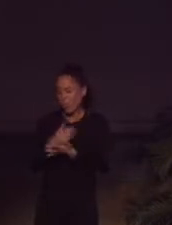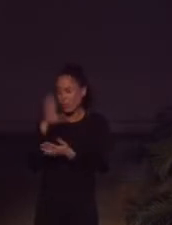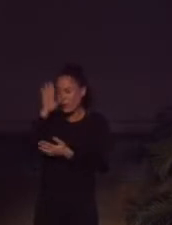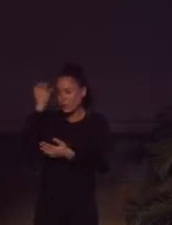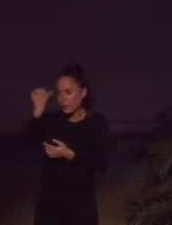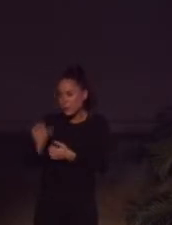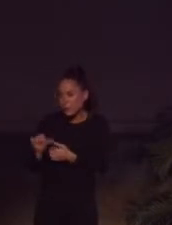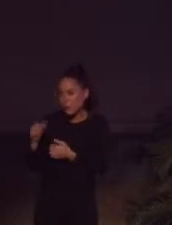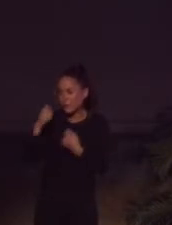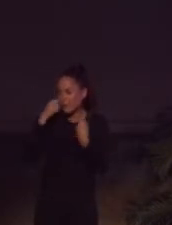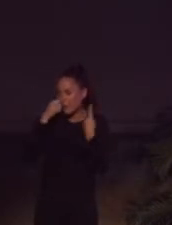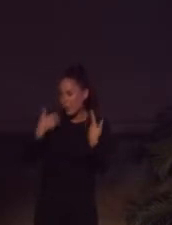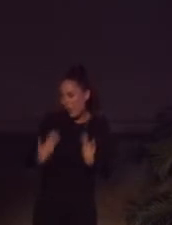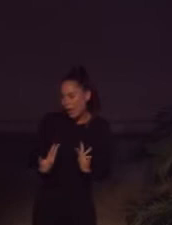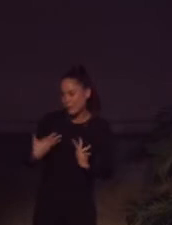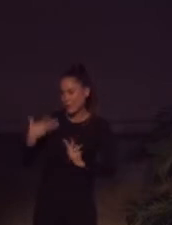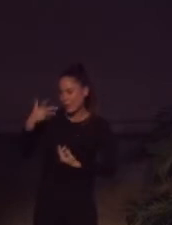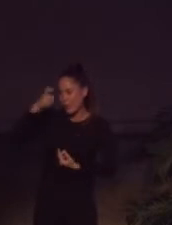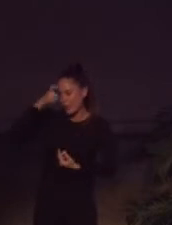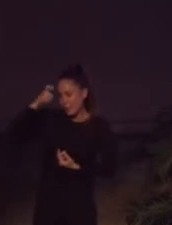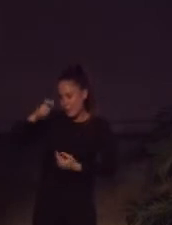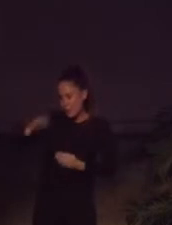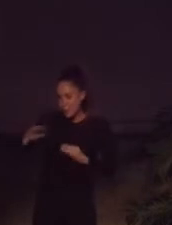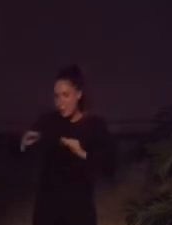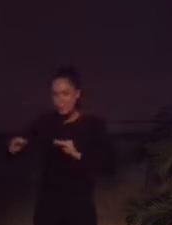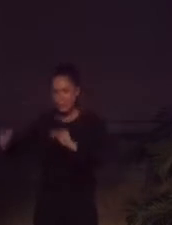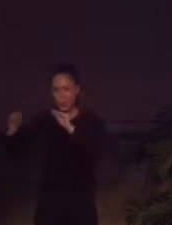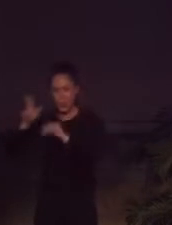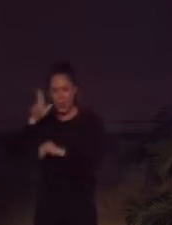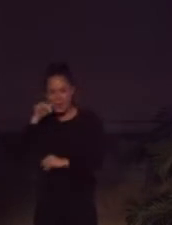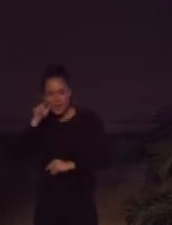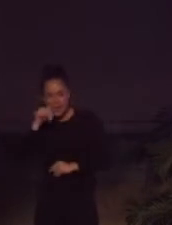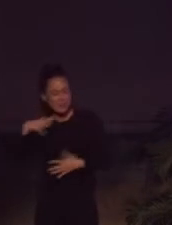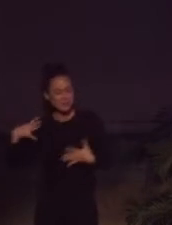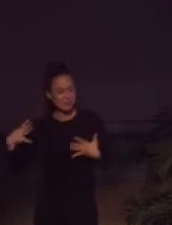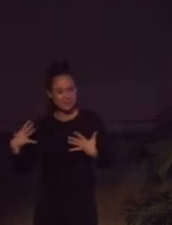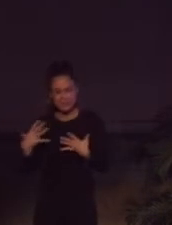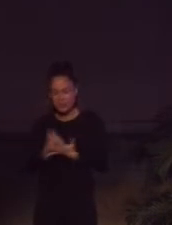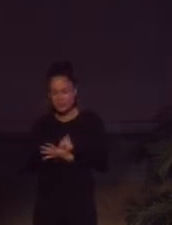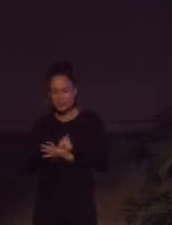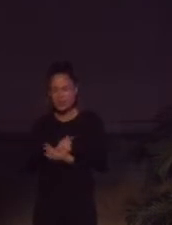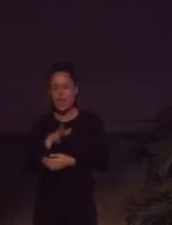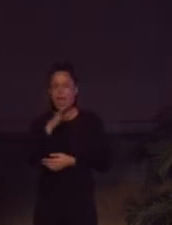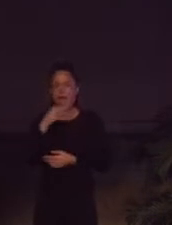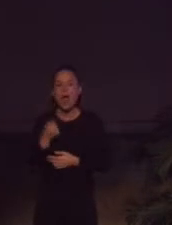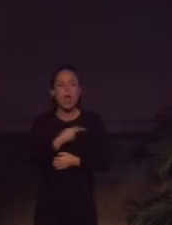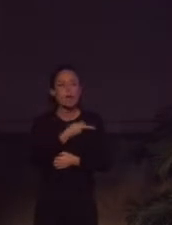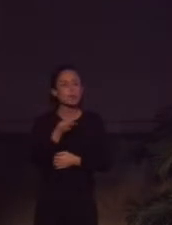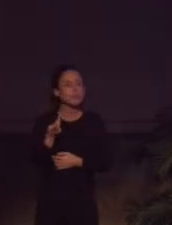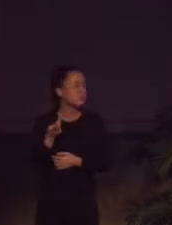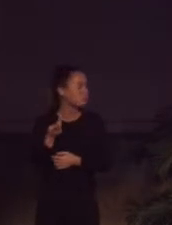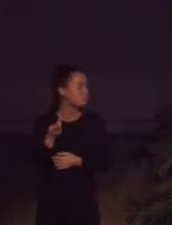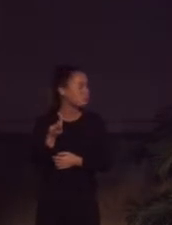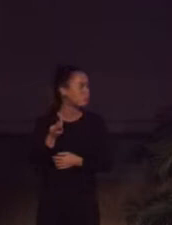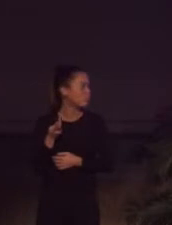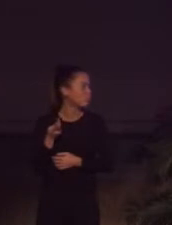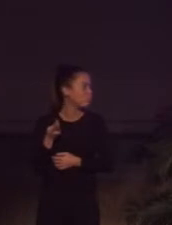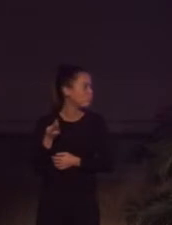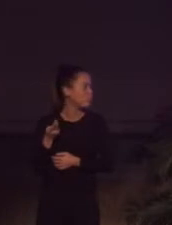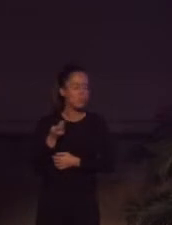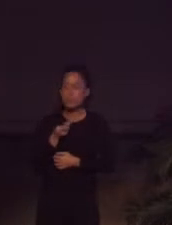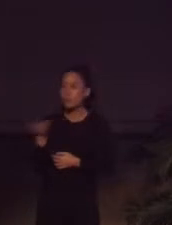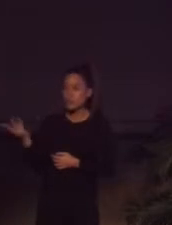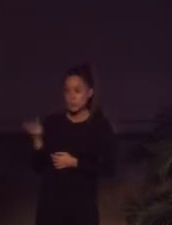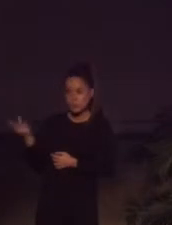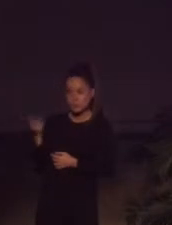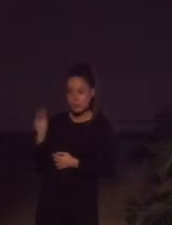propio cuerpo, ¿no? Desde tu pueblo de Alacant. Ahora quería preguntaros también a vosotras, no